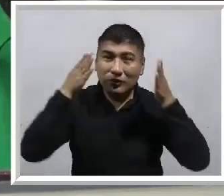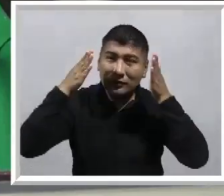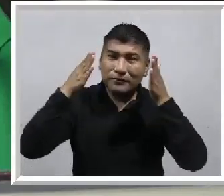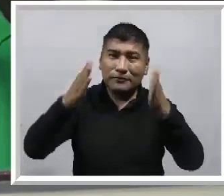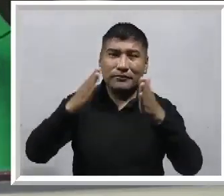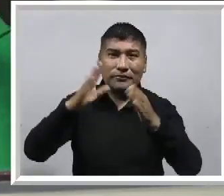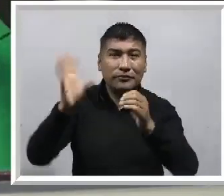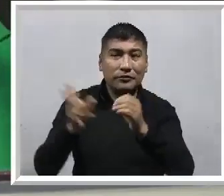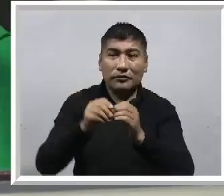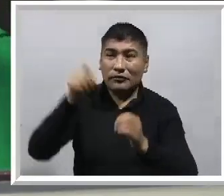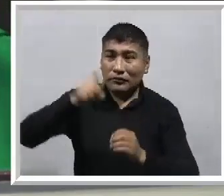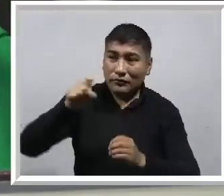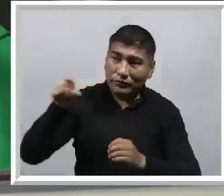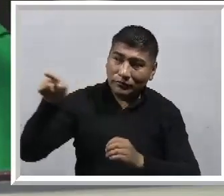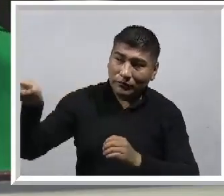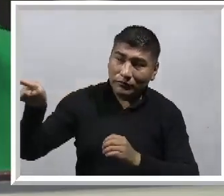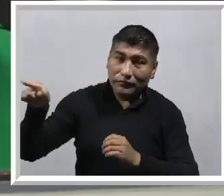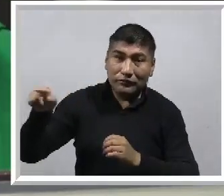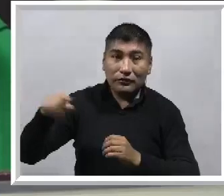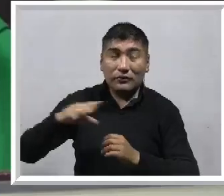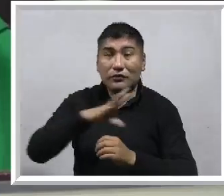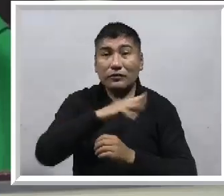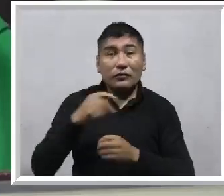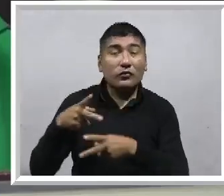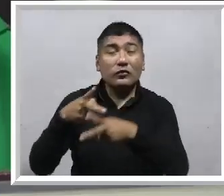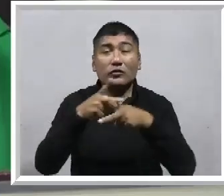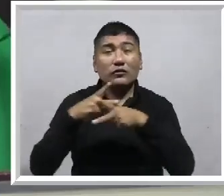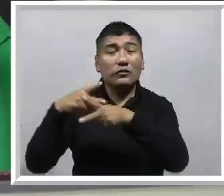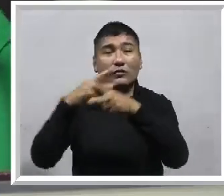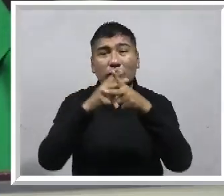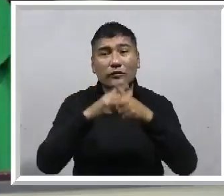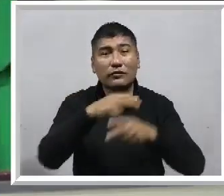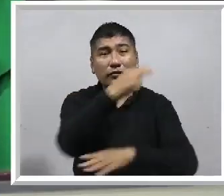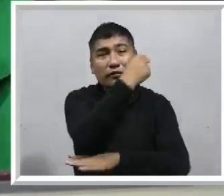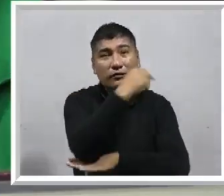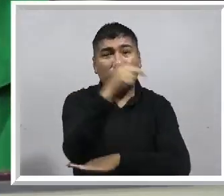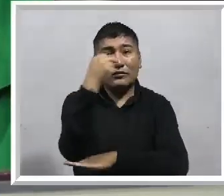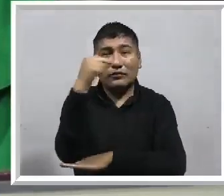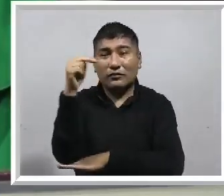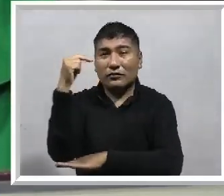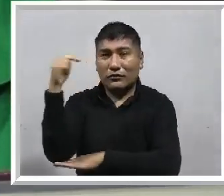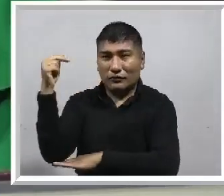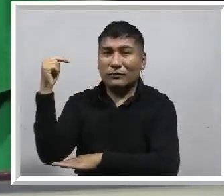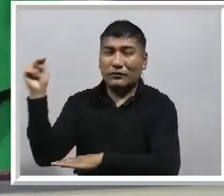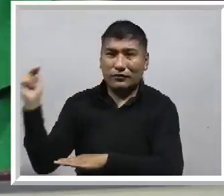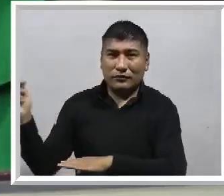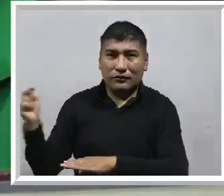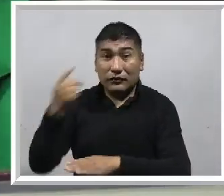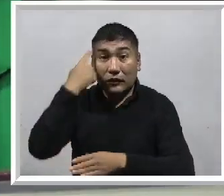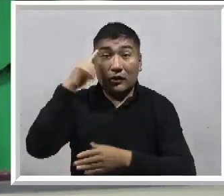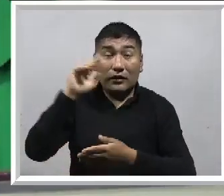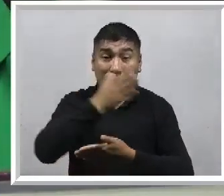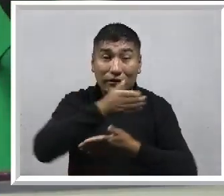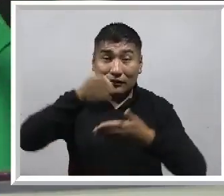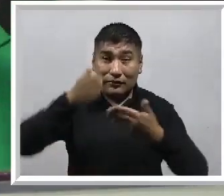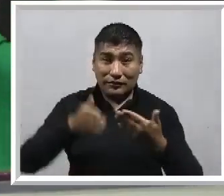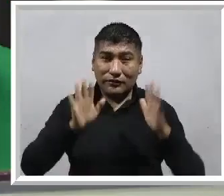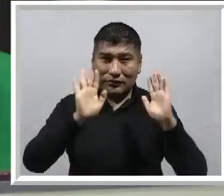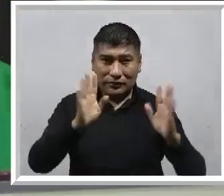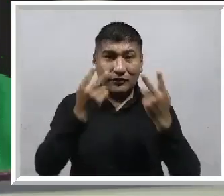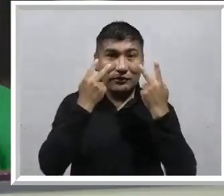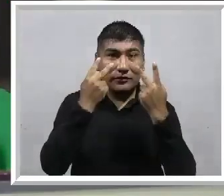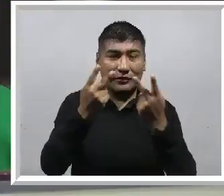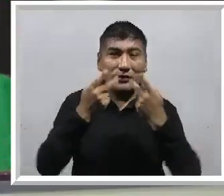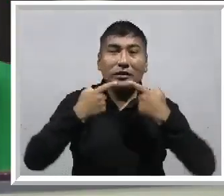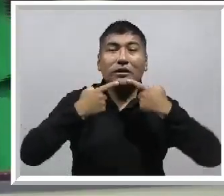es el más necesitado y el cuidado del medio ambiente para terminar escuchemos